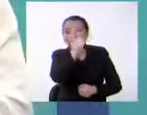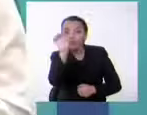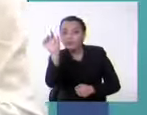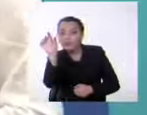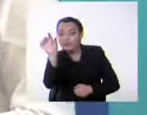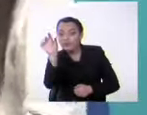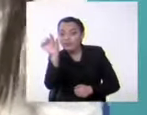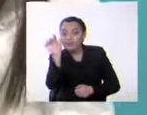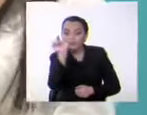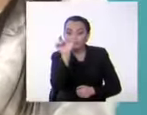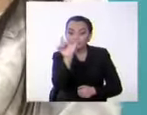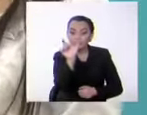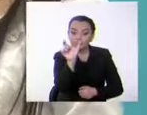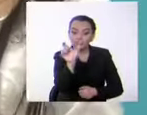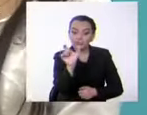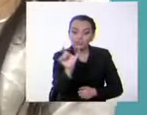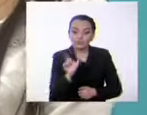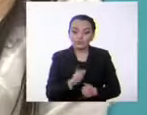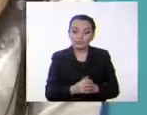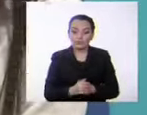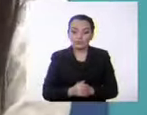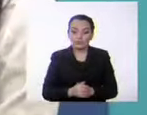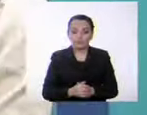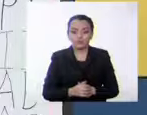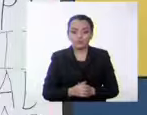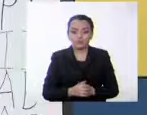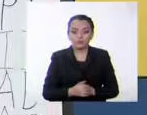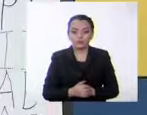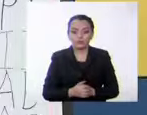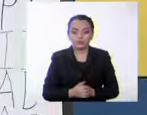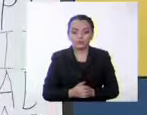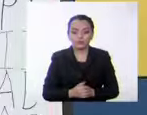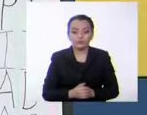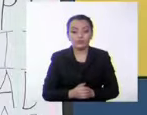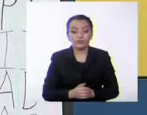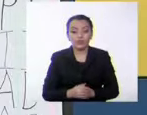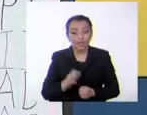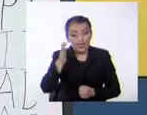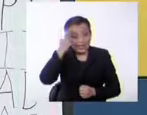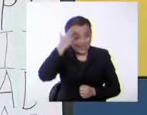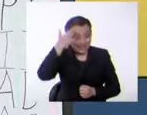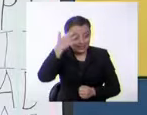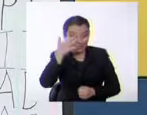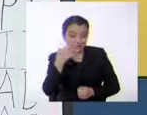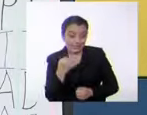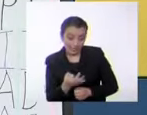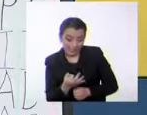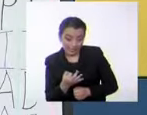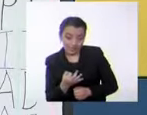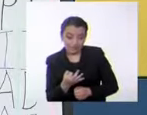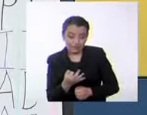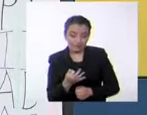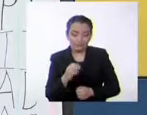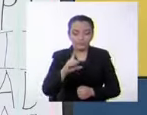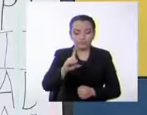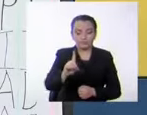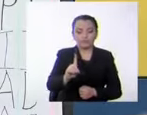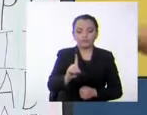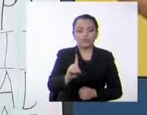es decidir. ¿Dónde está Decidir. la palabra decidir? mujeres. Híjole, Ya no la